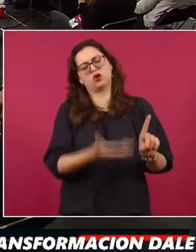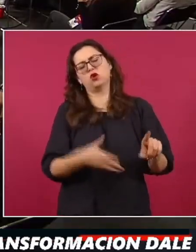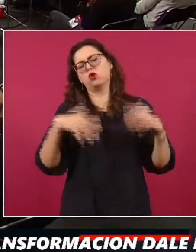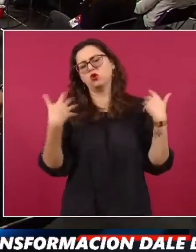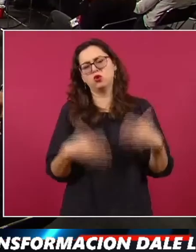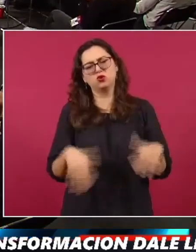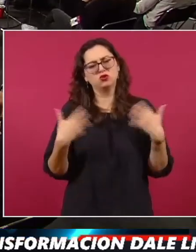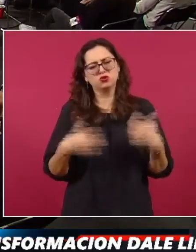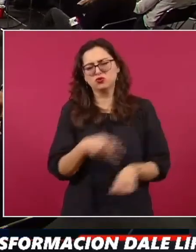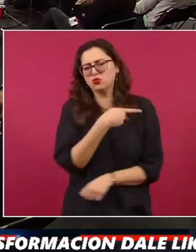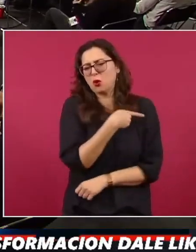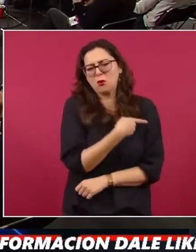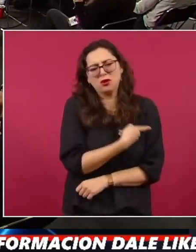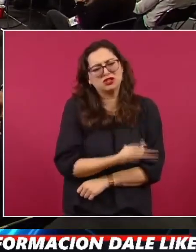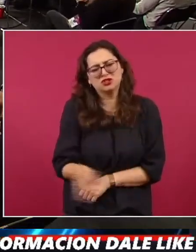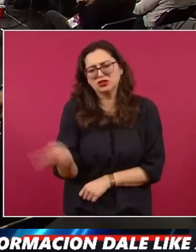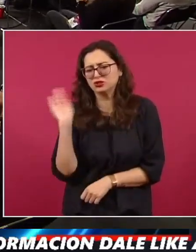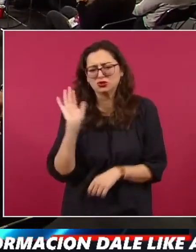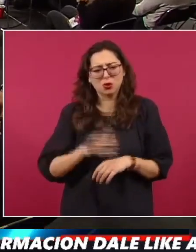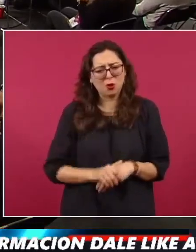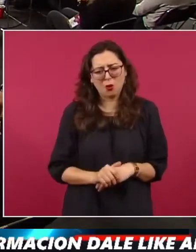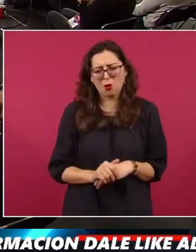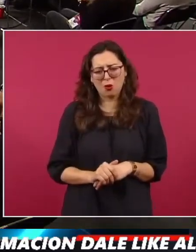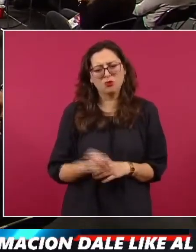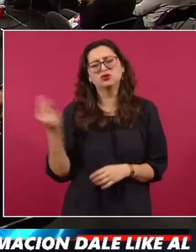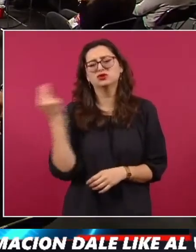Es una injusticia.